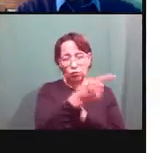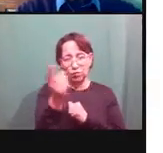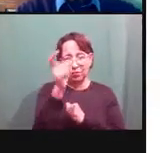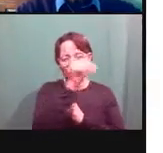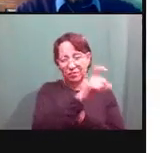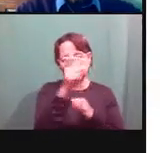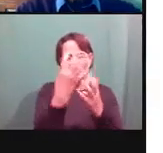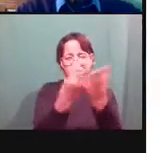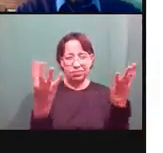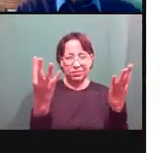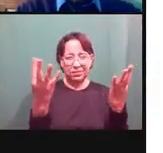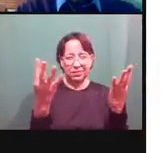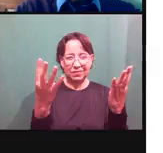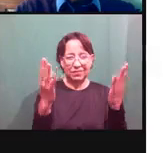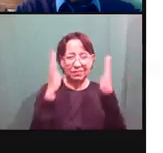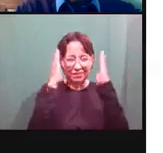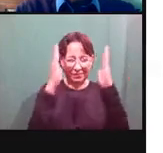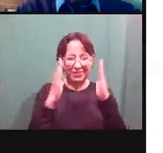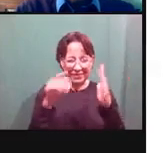está presenciando